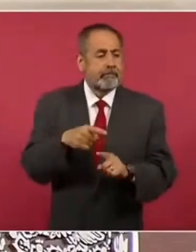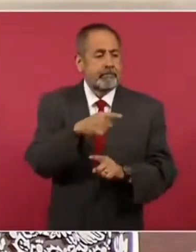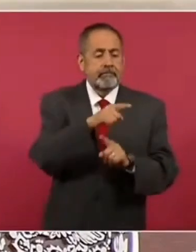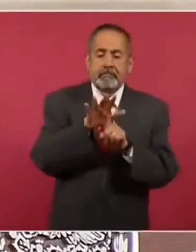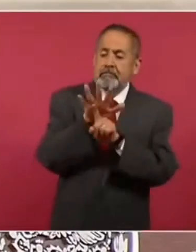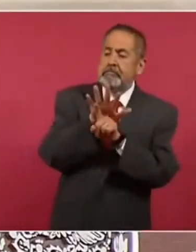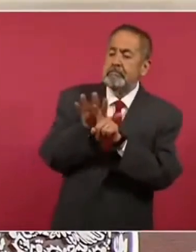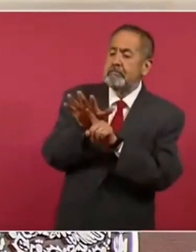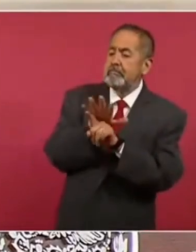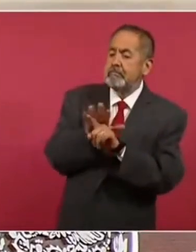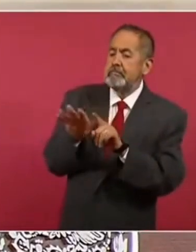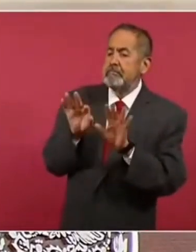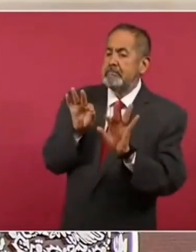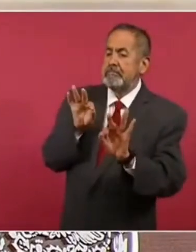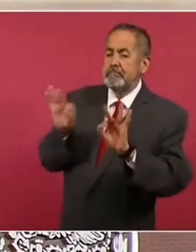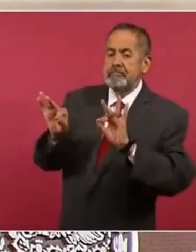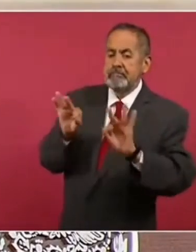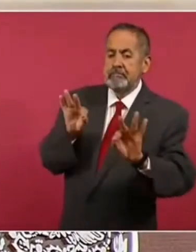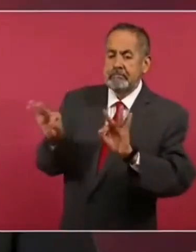manipulación.